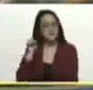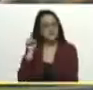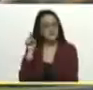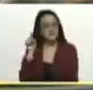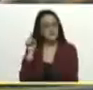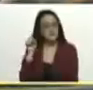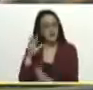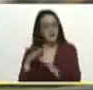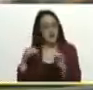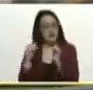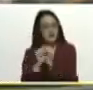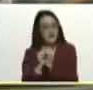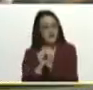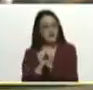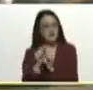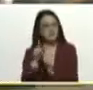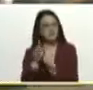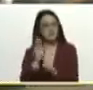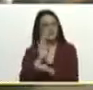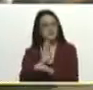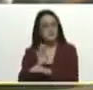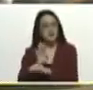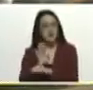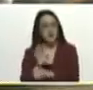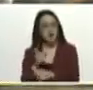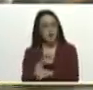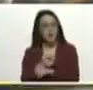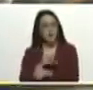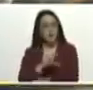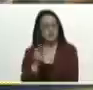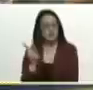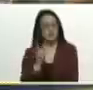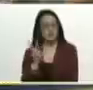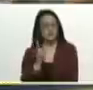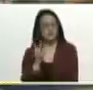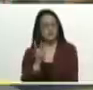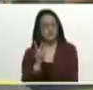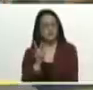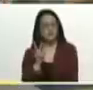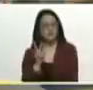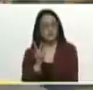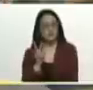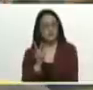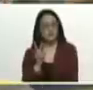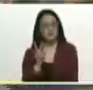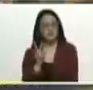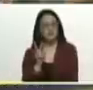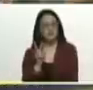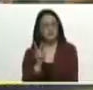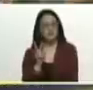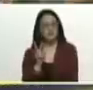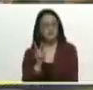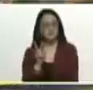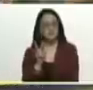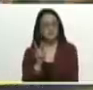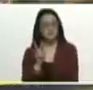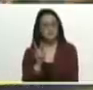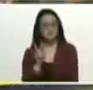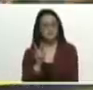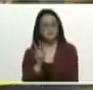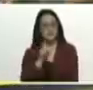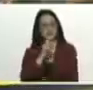bajo la guarda del gobierno de Venezuela, estaban bajo la guarda de